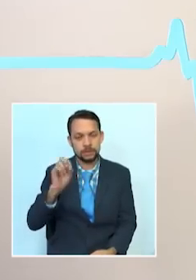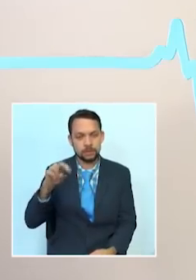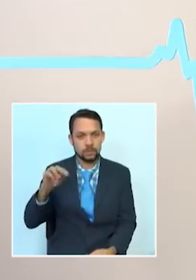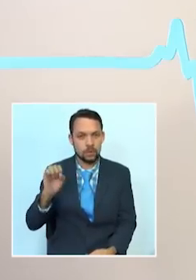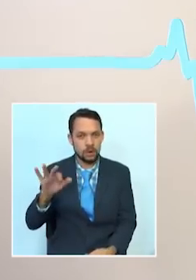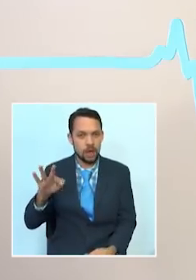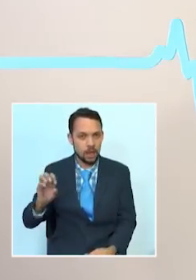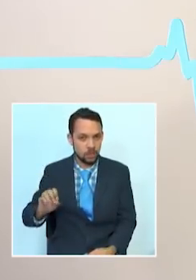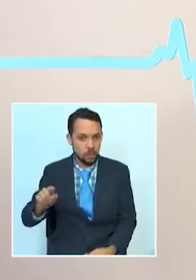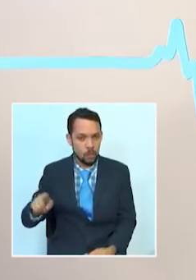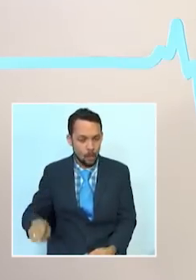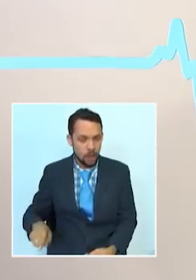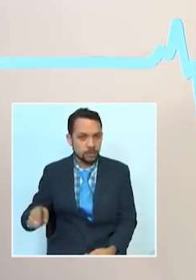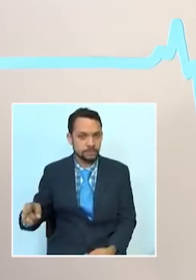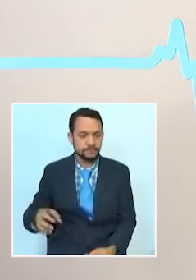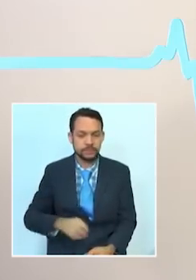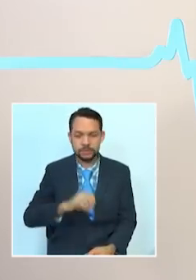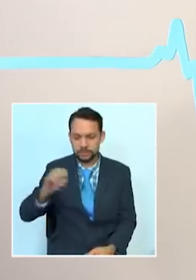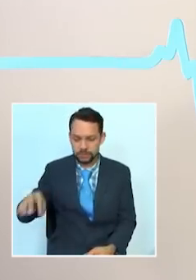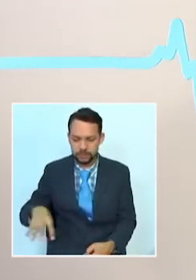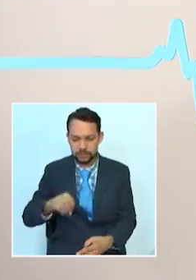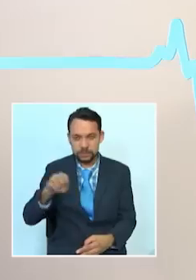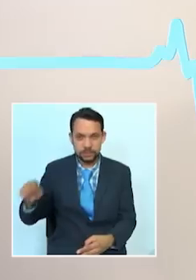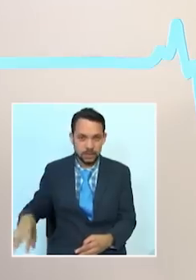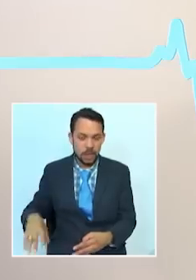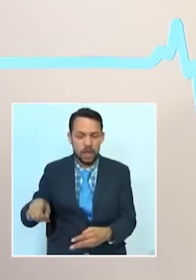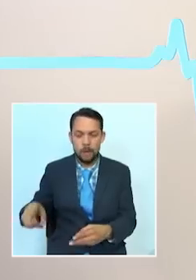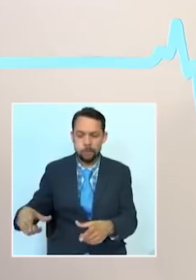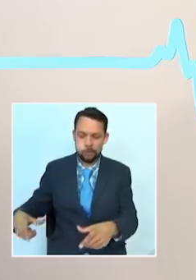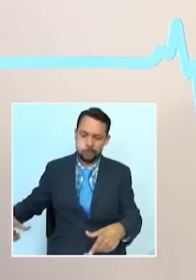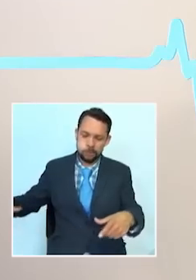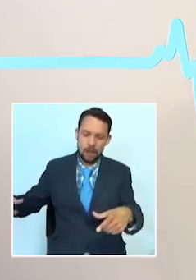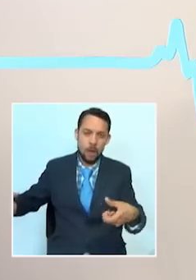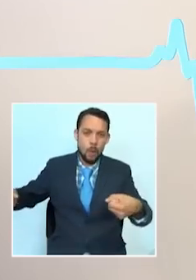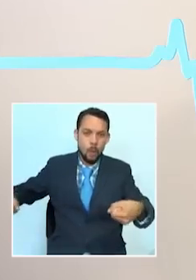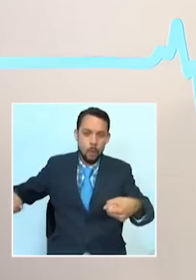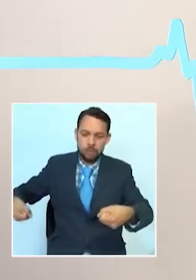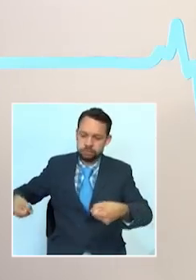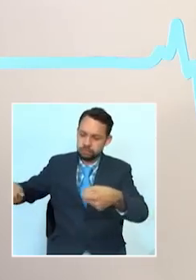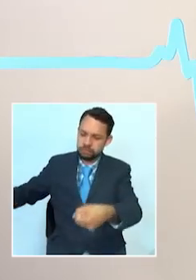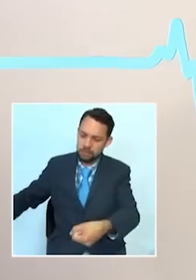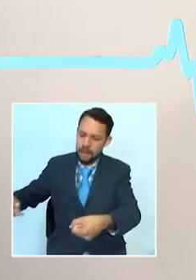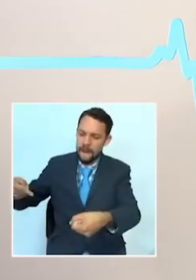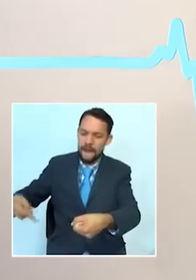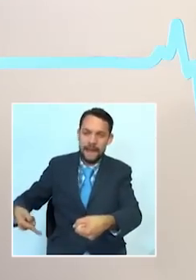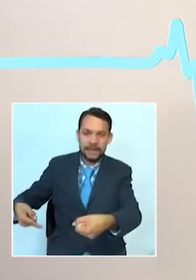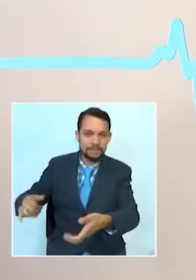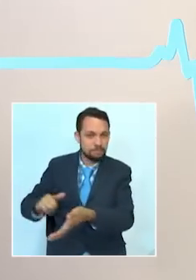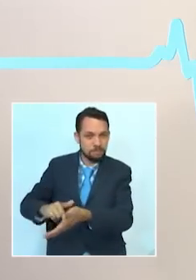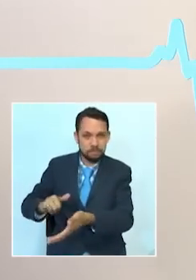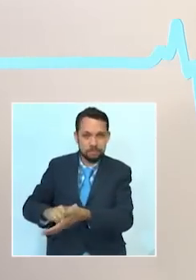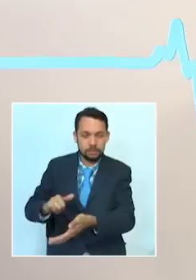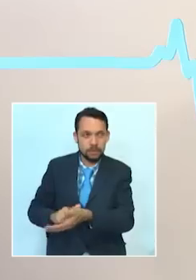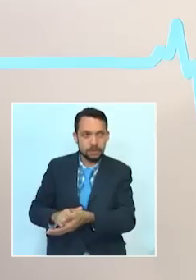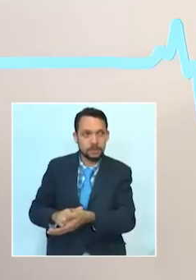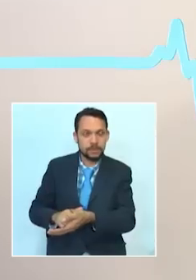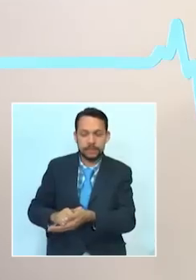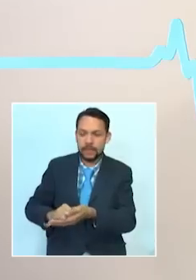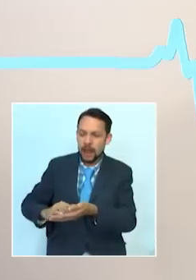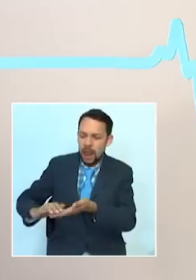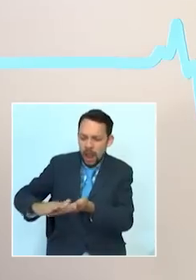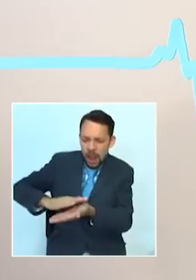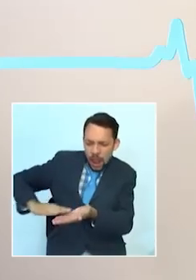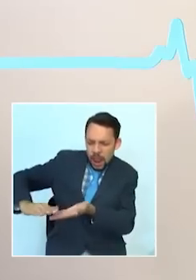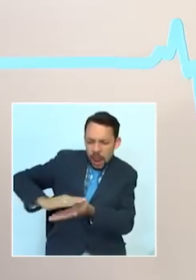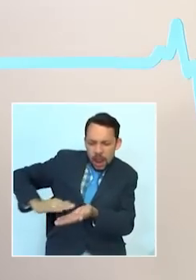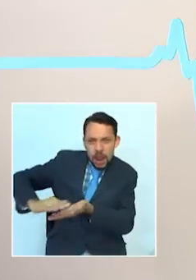puede ser y le echamos una cucharadita de bicarbonato de soda lo revolvemos bien lo lo metemos bien aquí juagamos muy